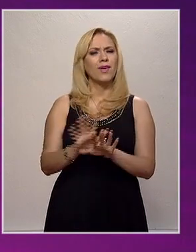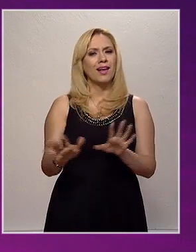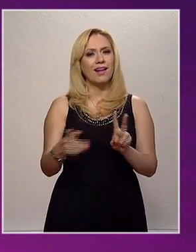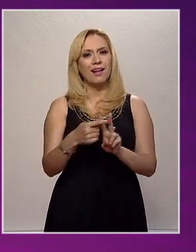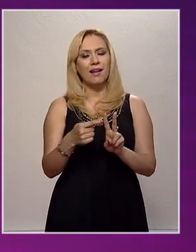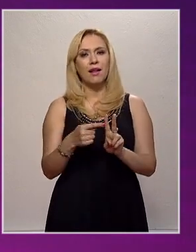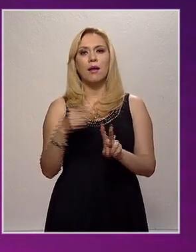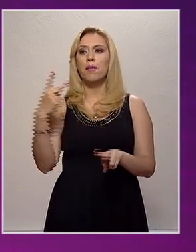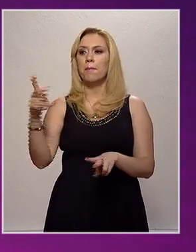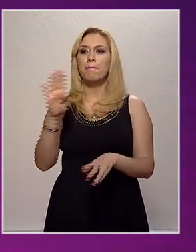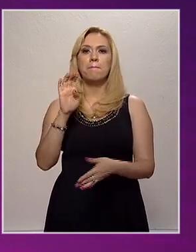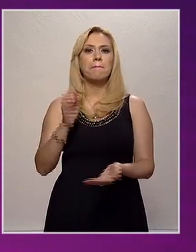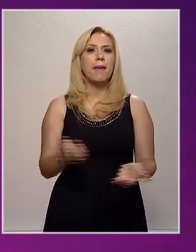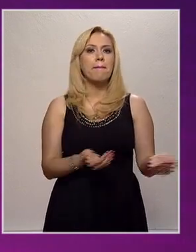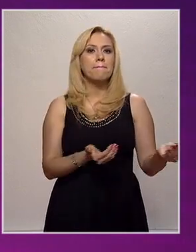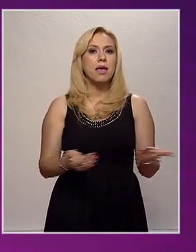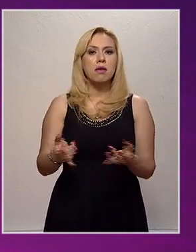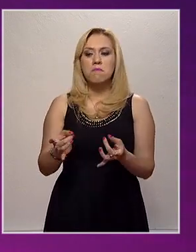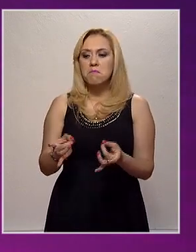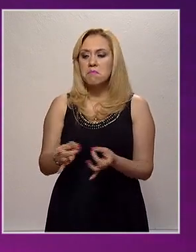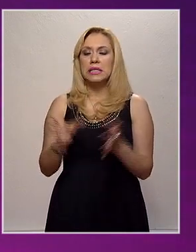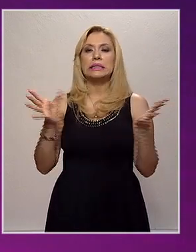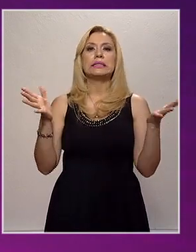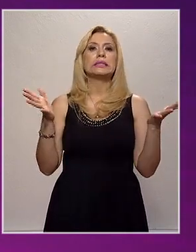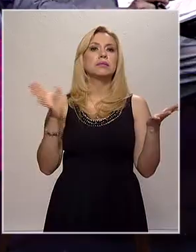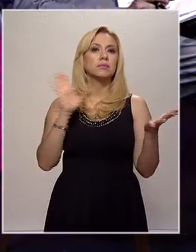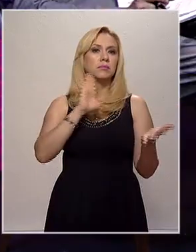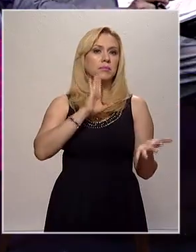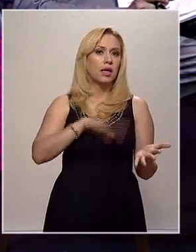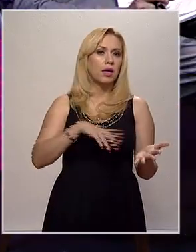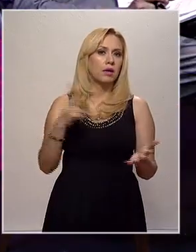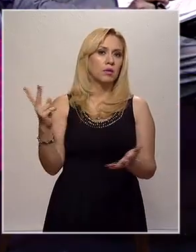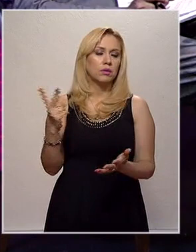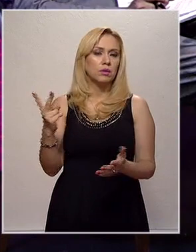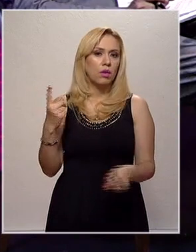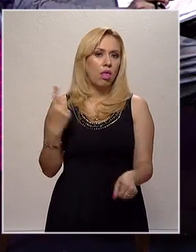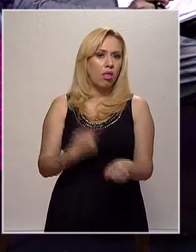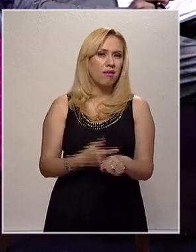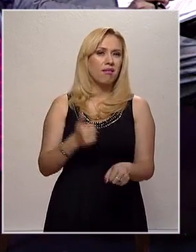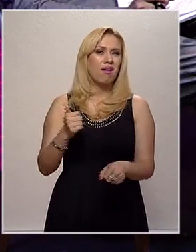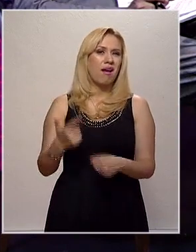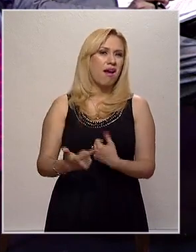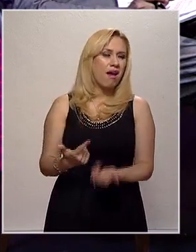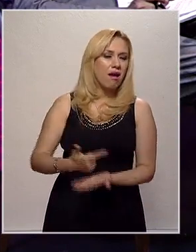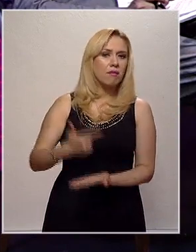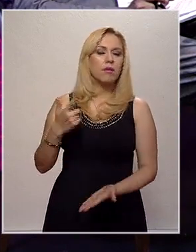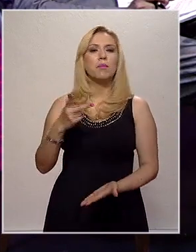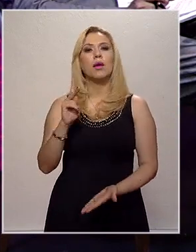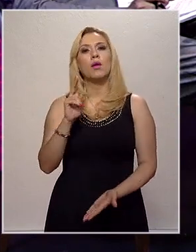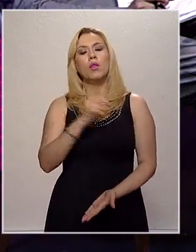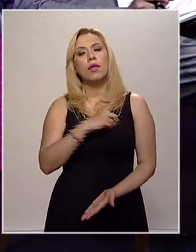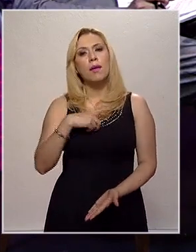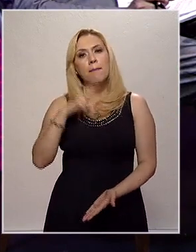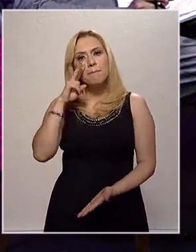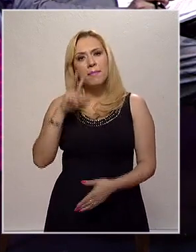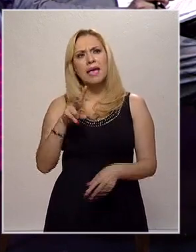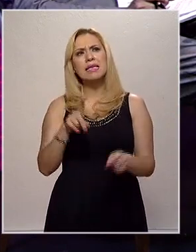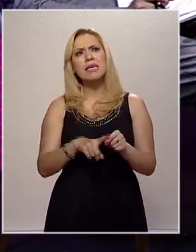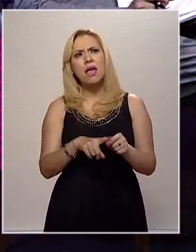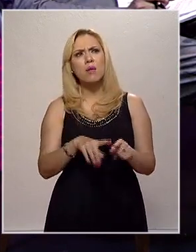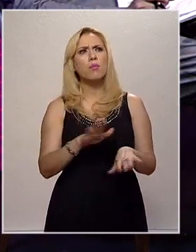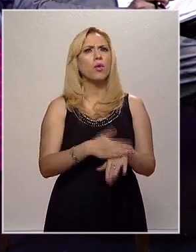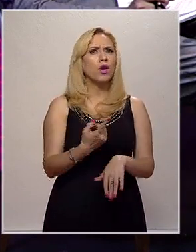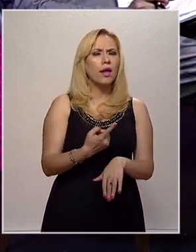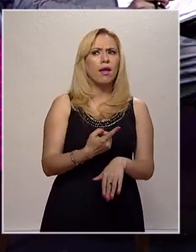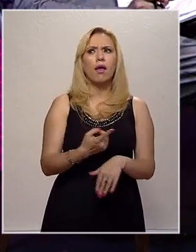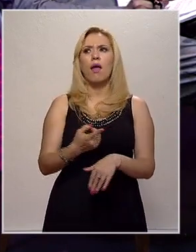su bebé. No, pero sí hay que acotar bien en qué momento sucede, quién interviene y qué es la